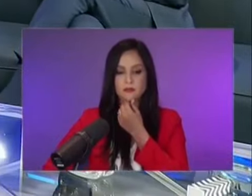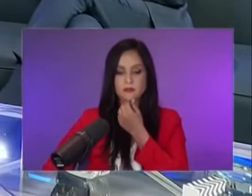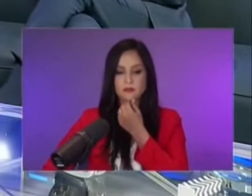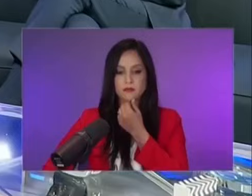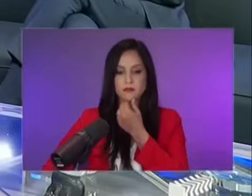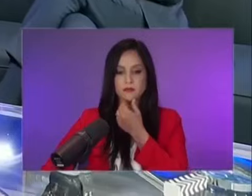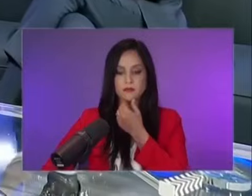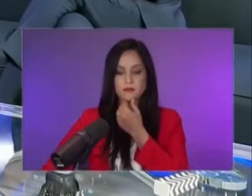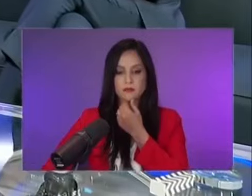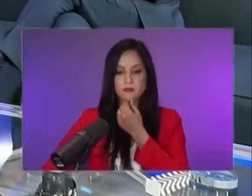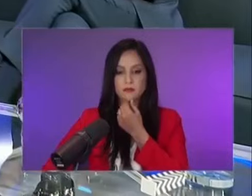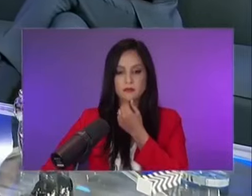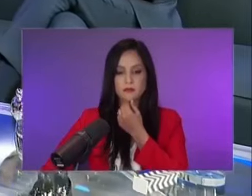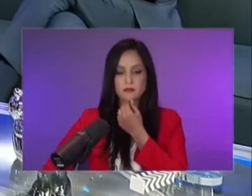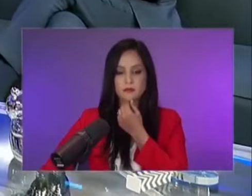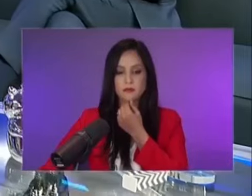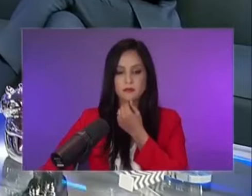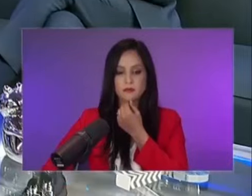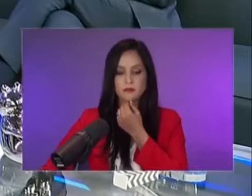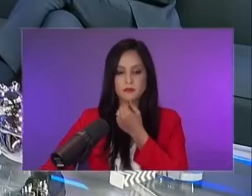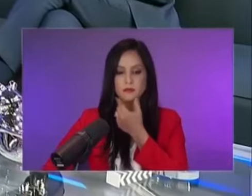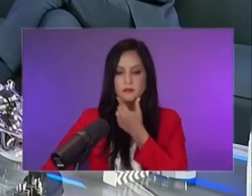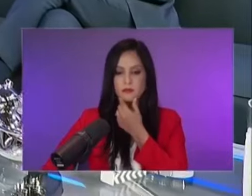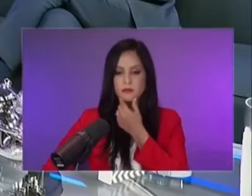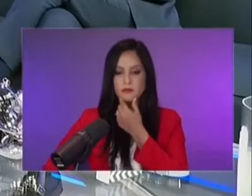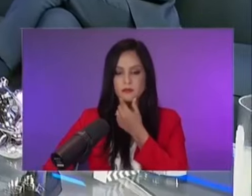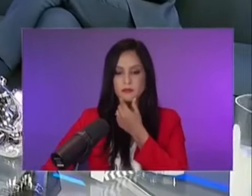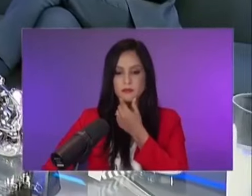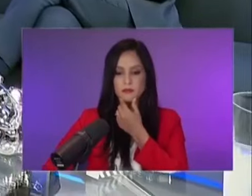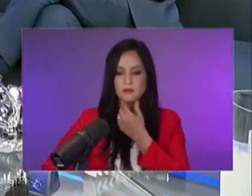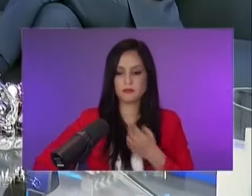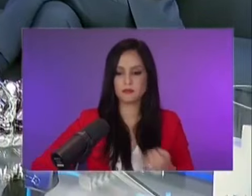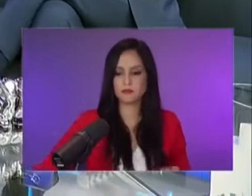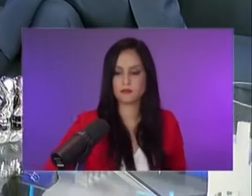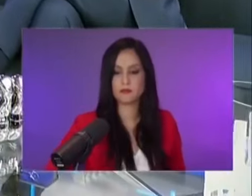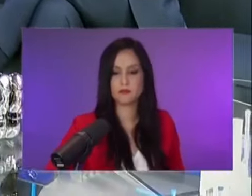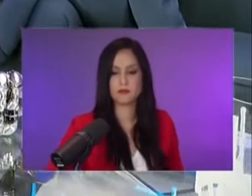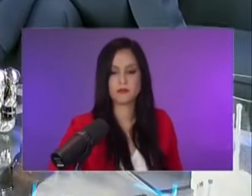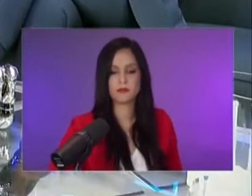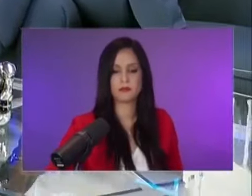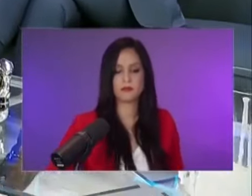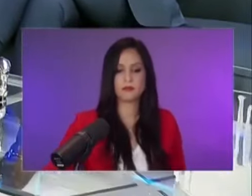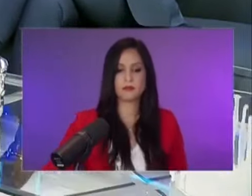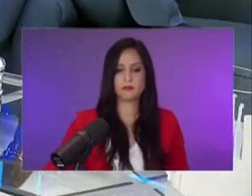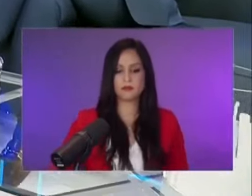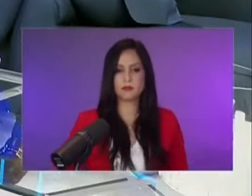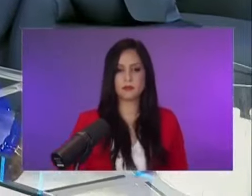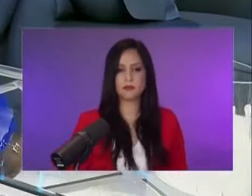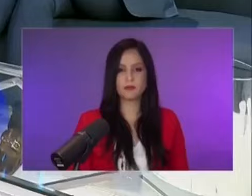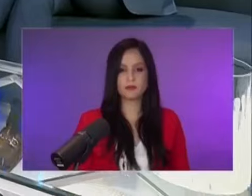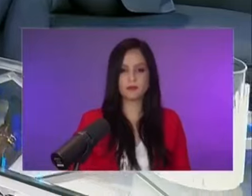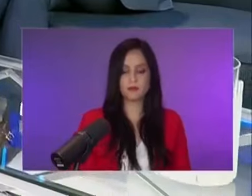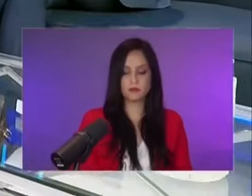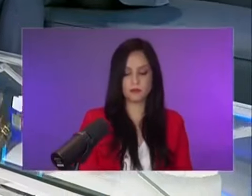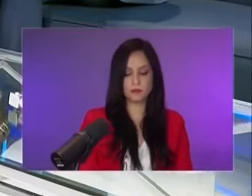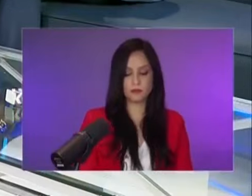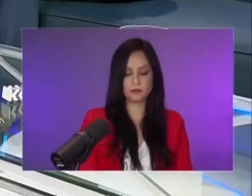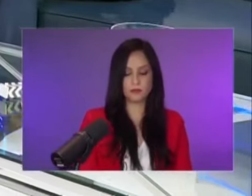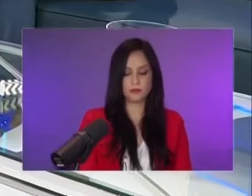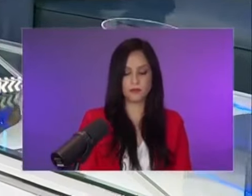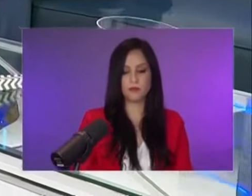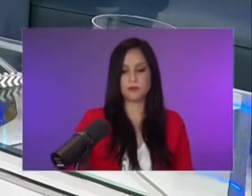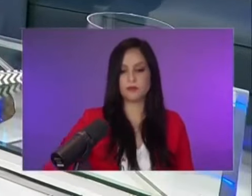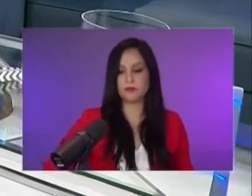tema tú acabas de mencionar las Mercedes las Mercedes fue el principal depósito que estuvo explotando